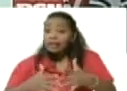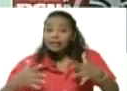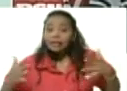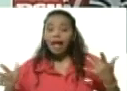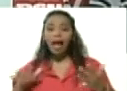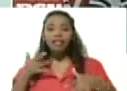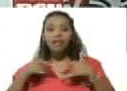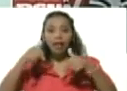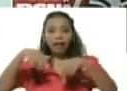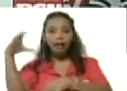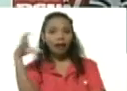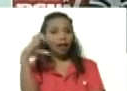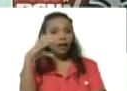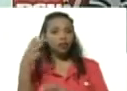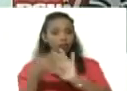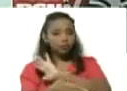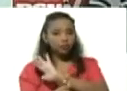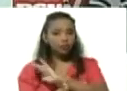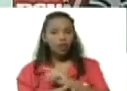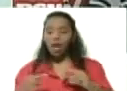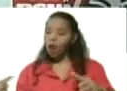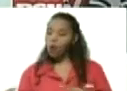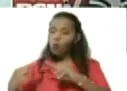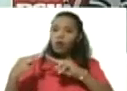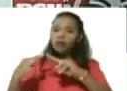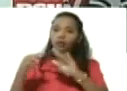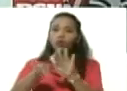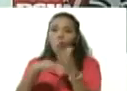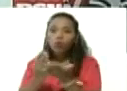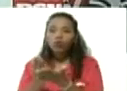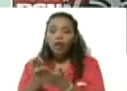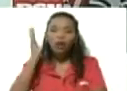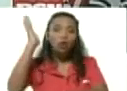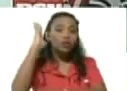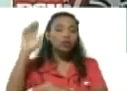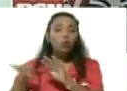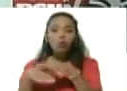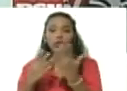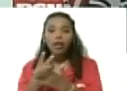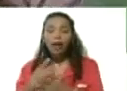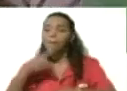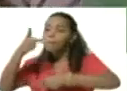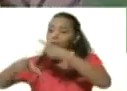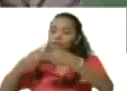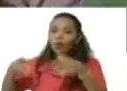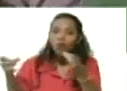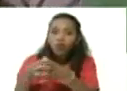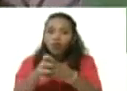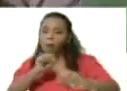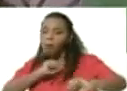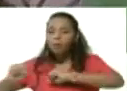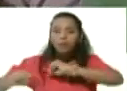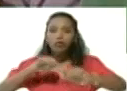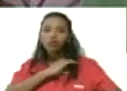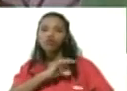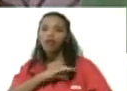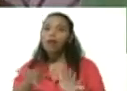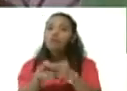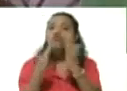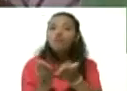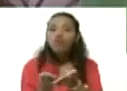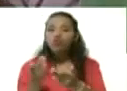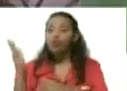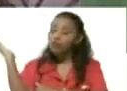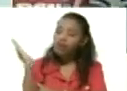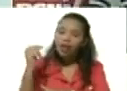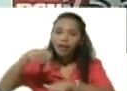Caracas, el Encuentro Mundial, Congreso Mundial de Partidos Políticos y Movimientos Sociales del Mundo vienen a